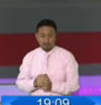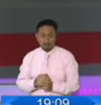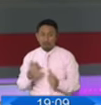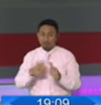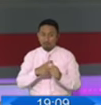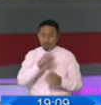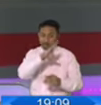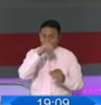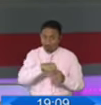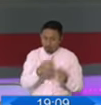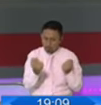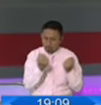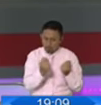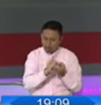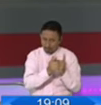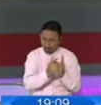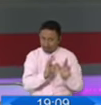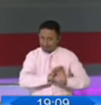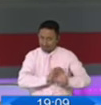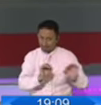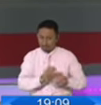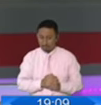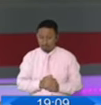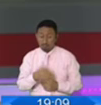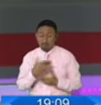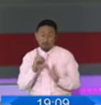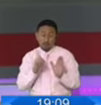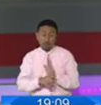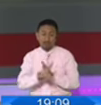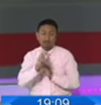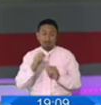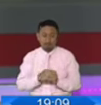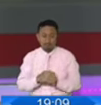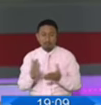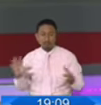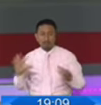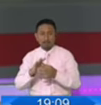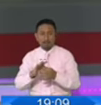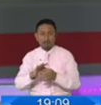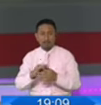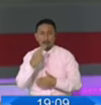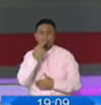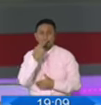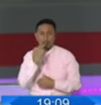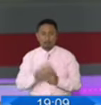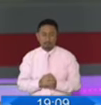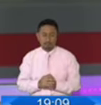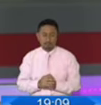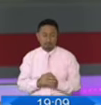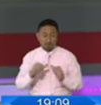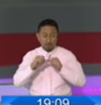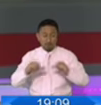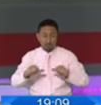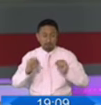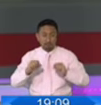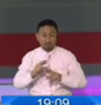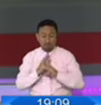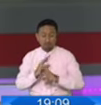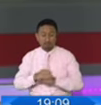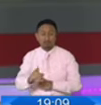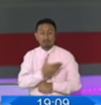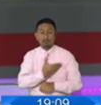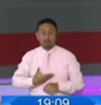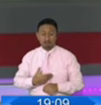en el manejo político del nuevo gobierno. Denunció un supuesto pacto con los Bucaram. Anunció que fue respondido desde